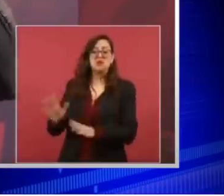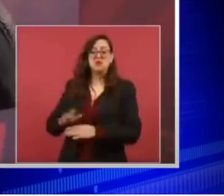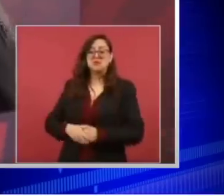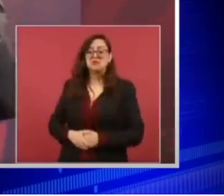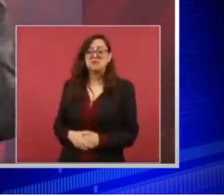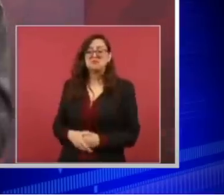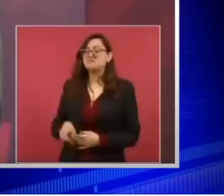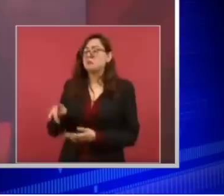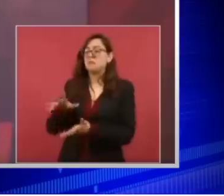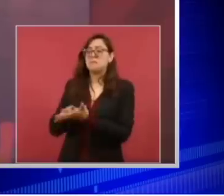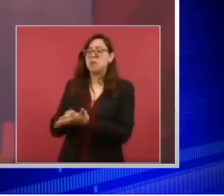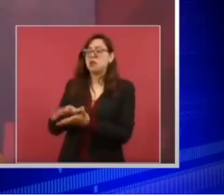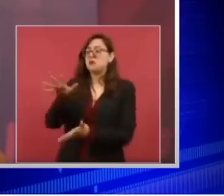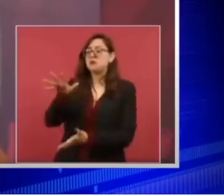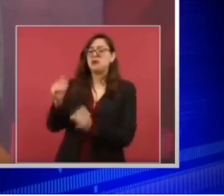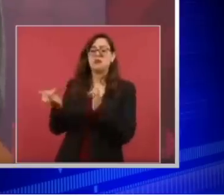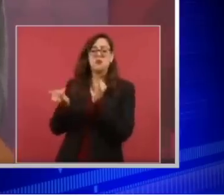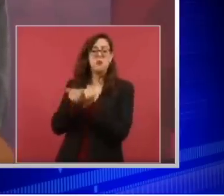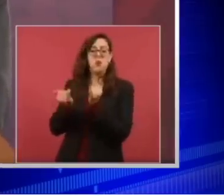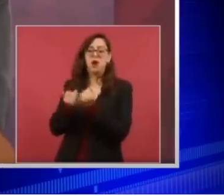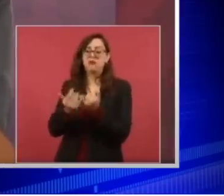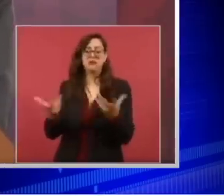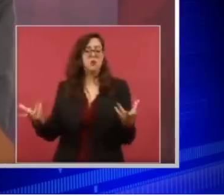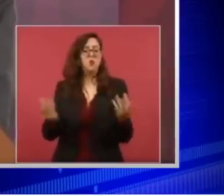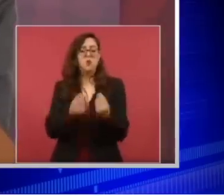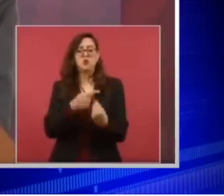viene del Antiguo régimen